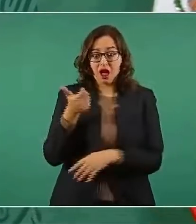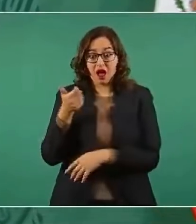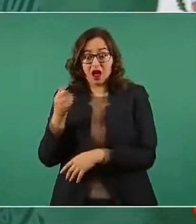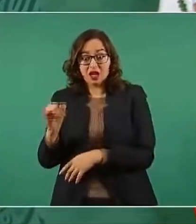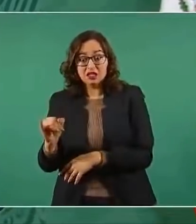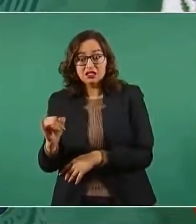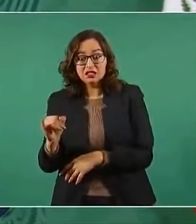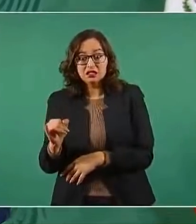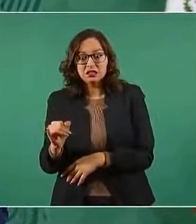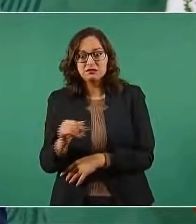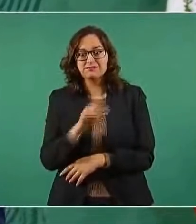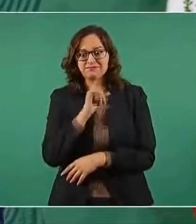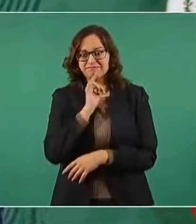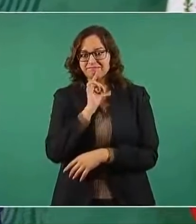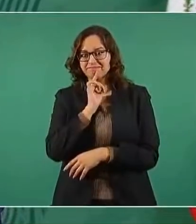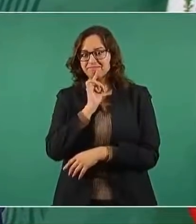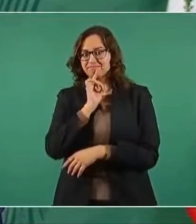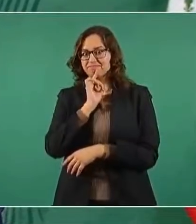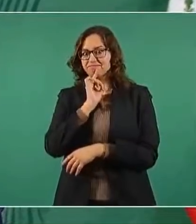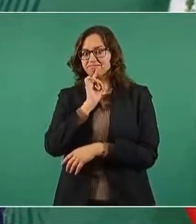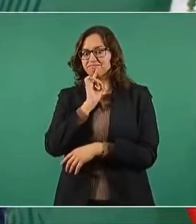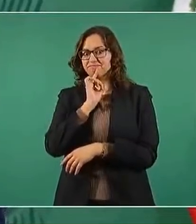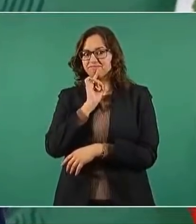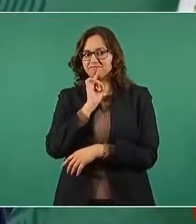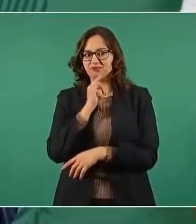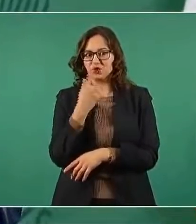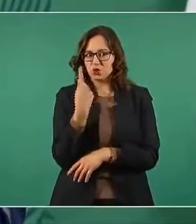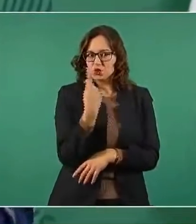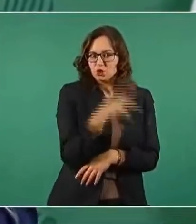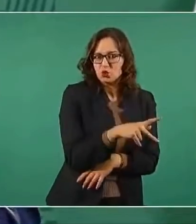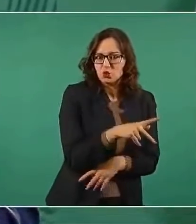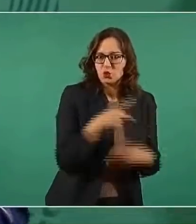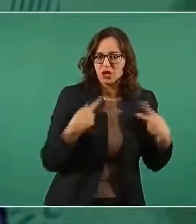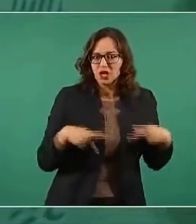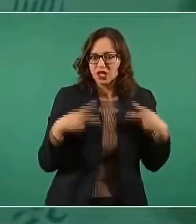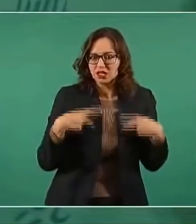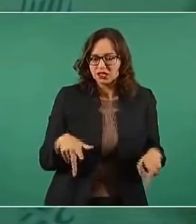esos dirigentes ya no tienen